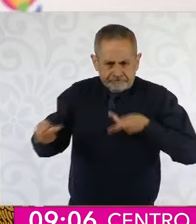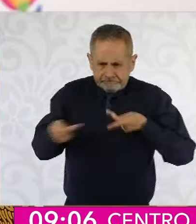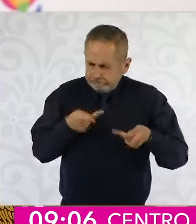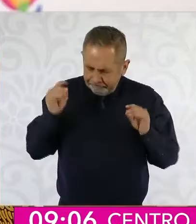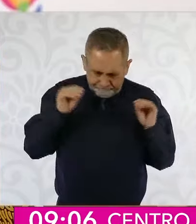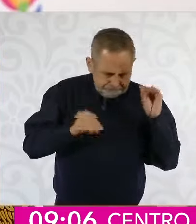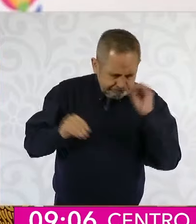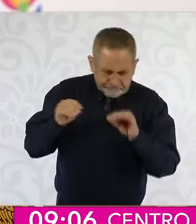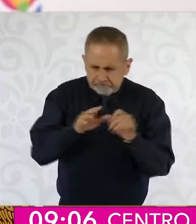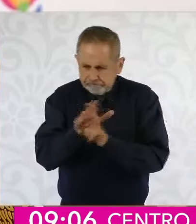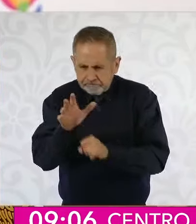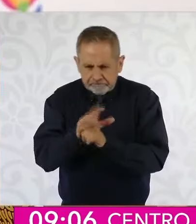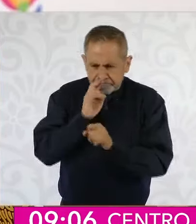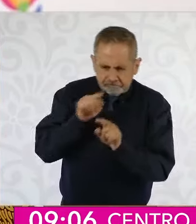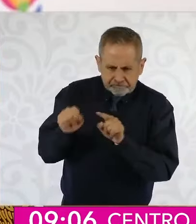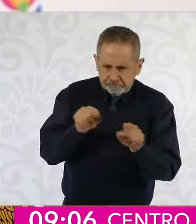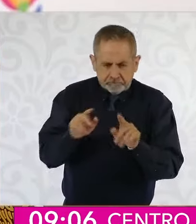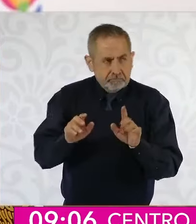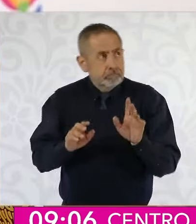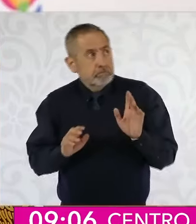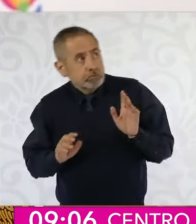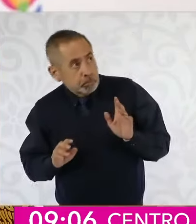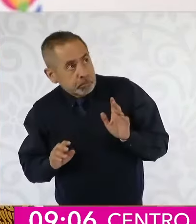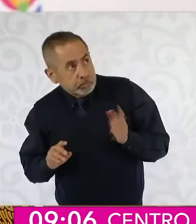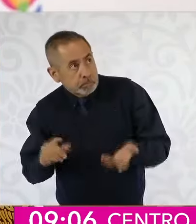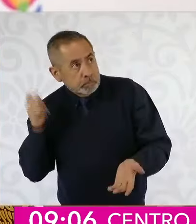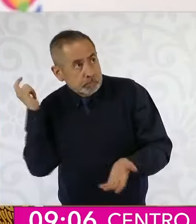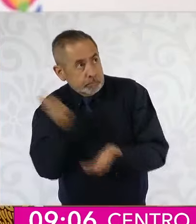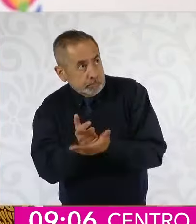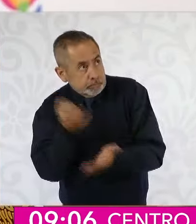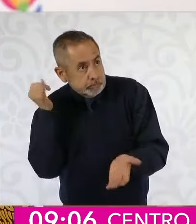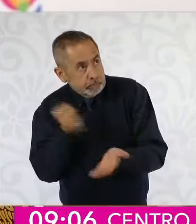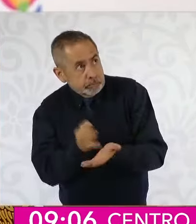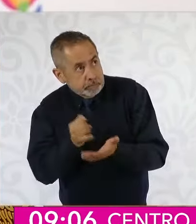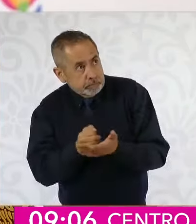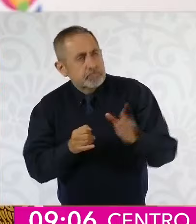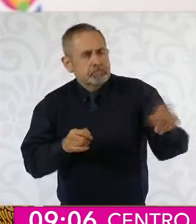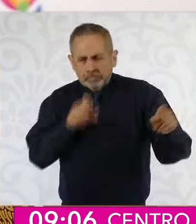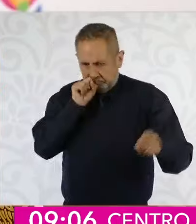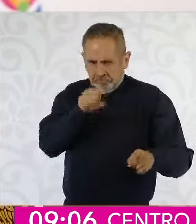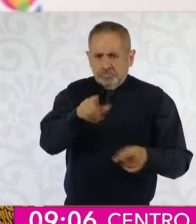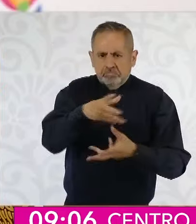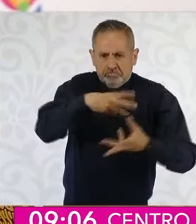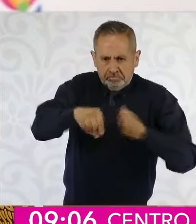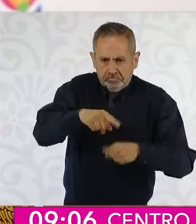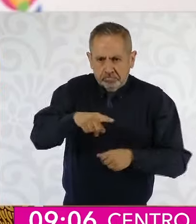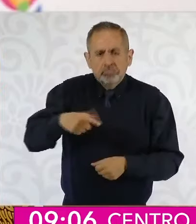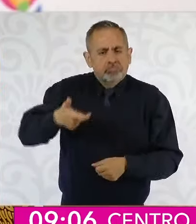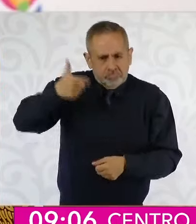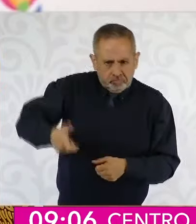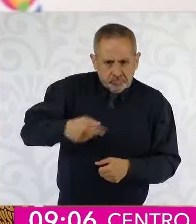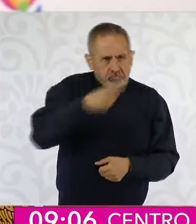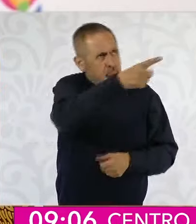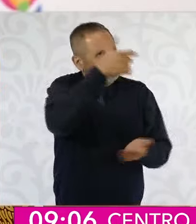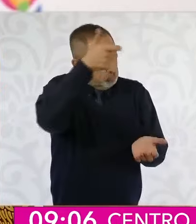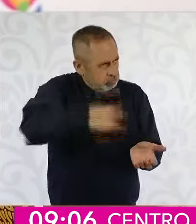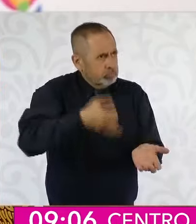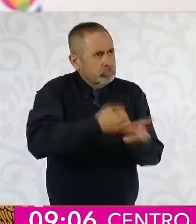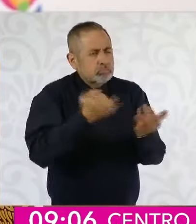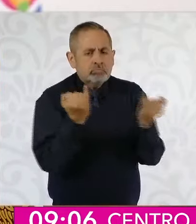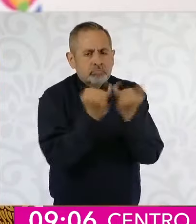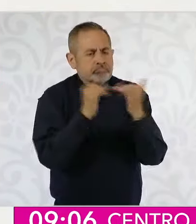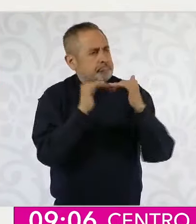O sea, lo que está preparando, pues es si llega a haber aranceles, en que México también subiría aranceles.